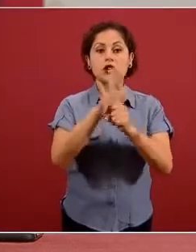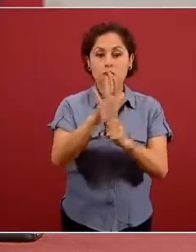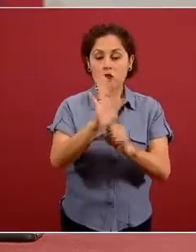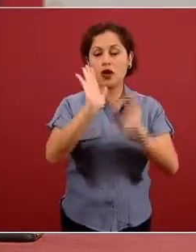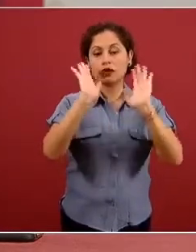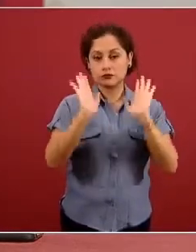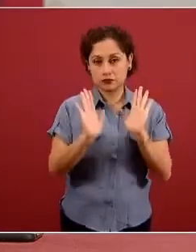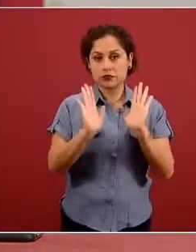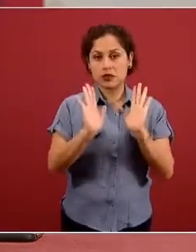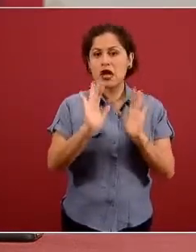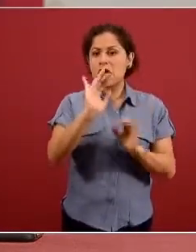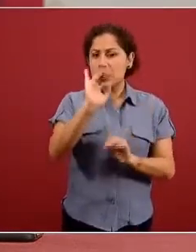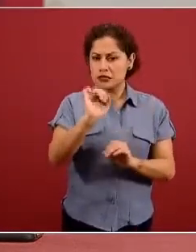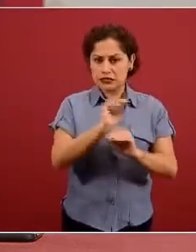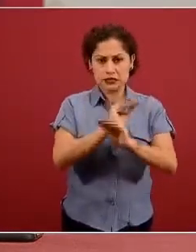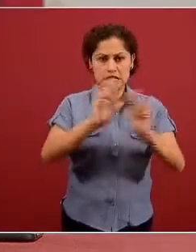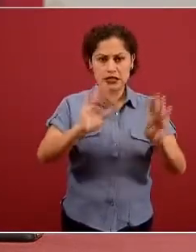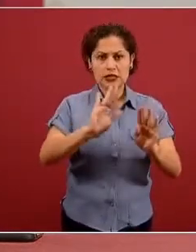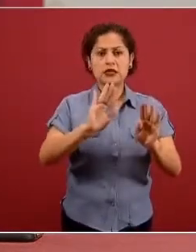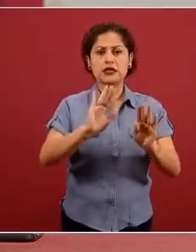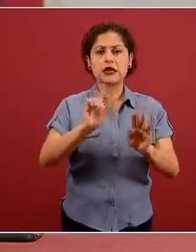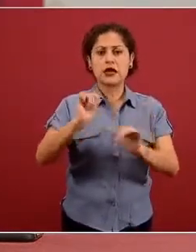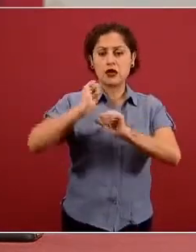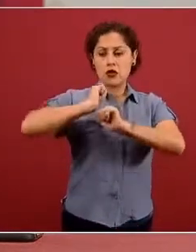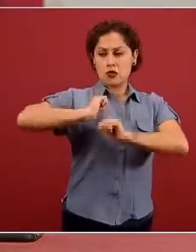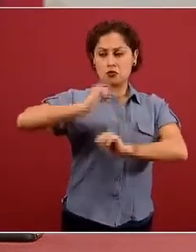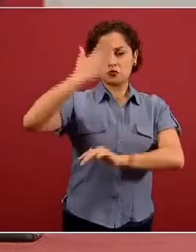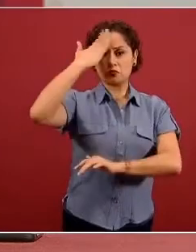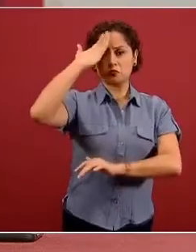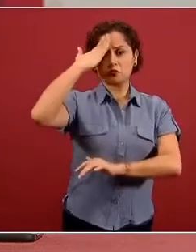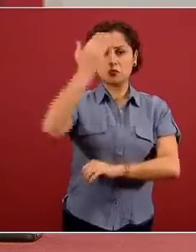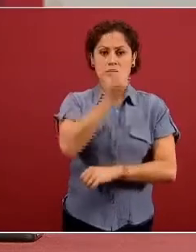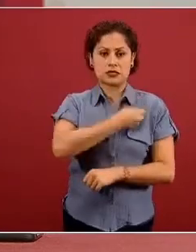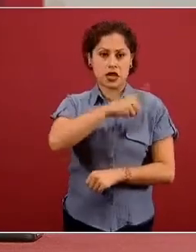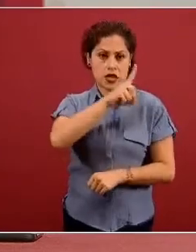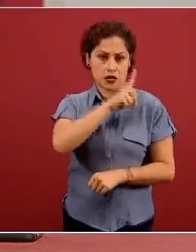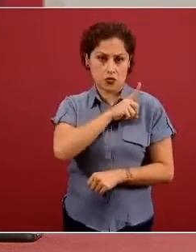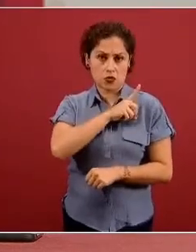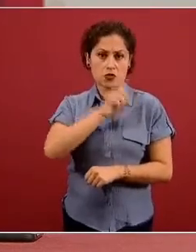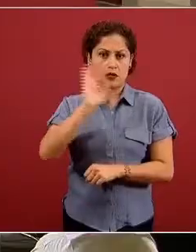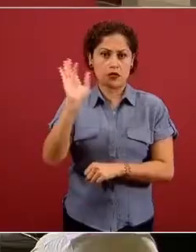marco general de lo que dispone la Autoridad Sanitaria Nacional.